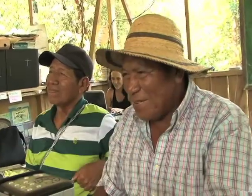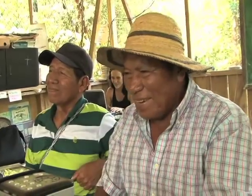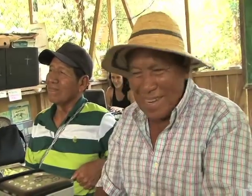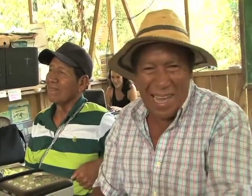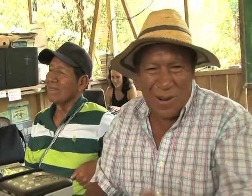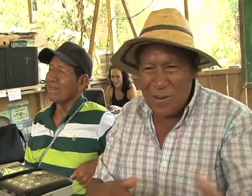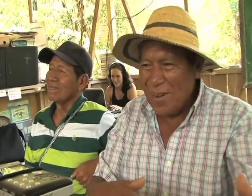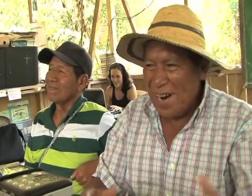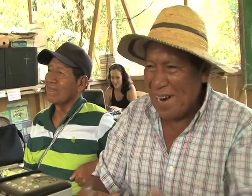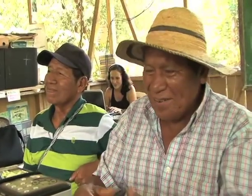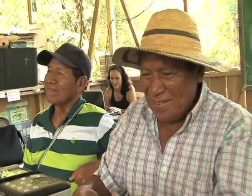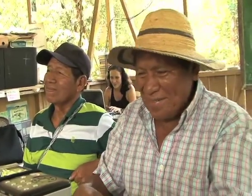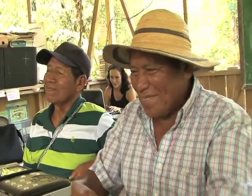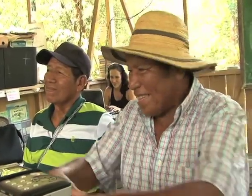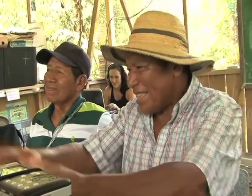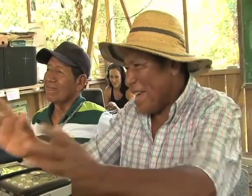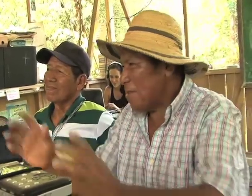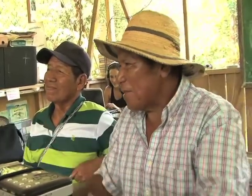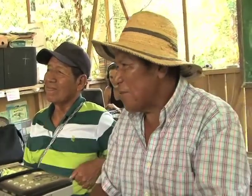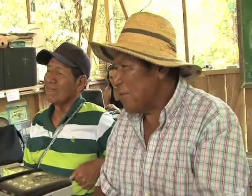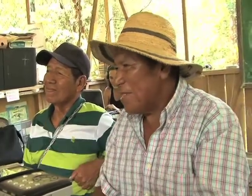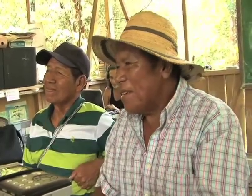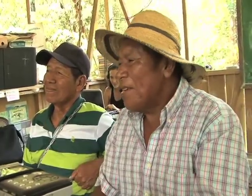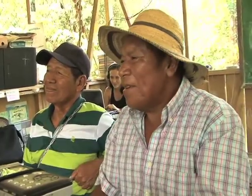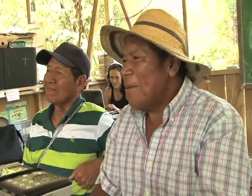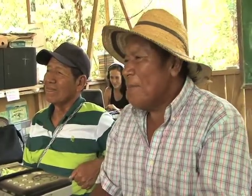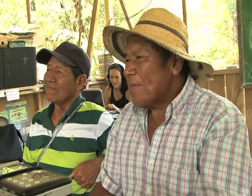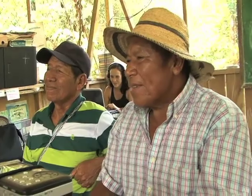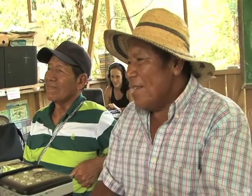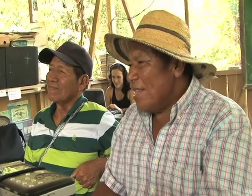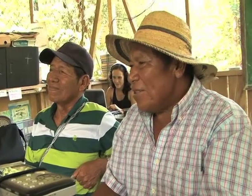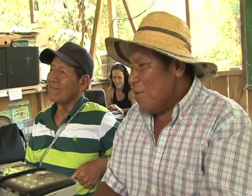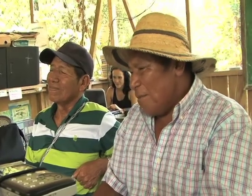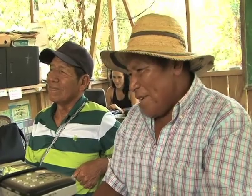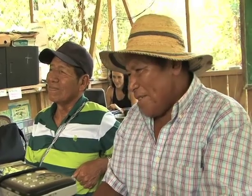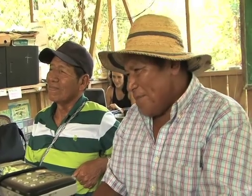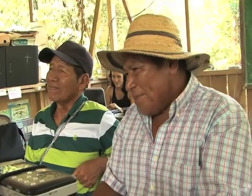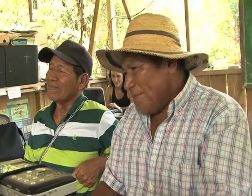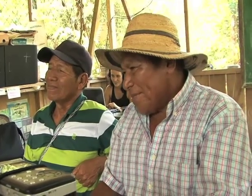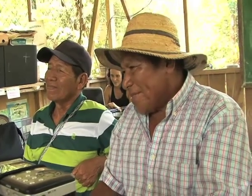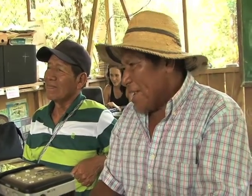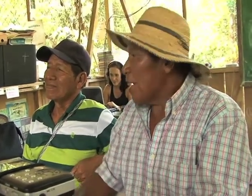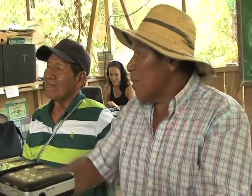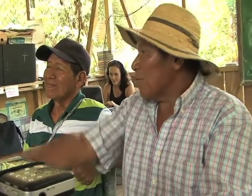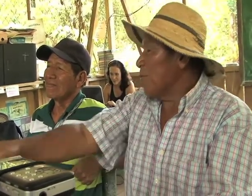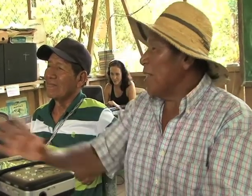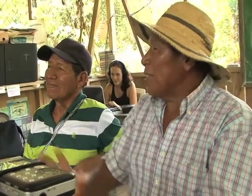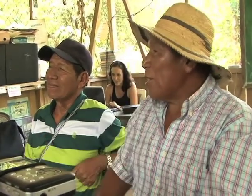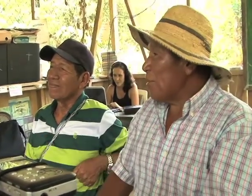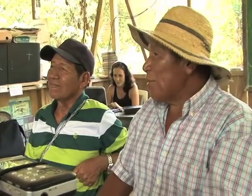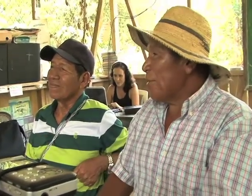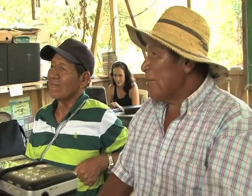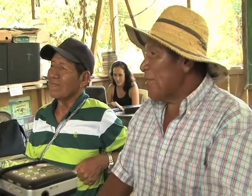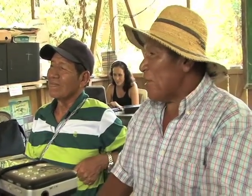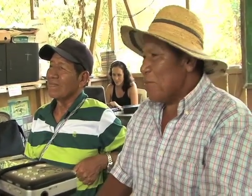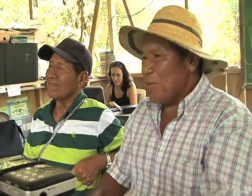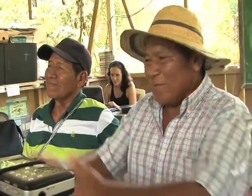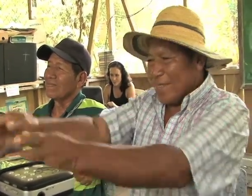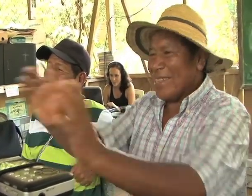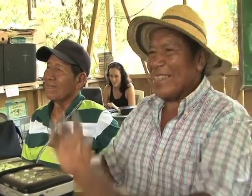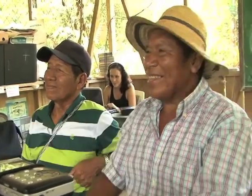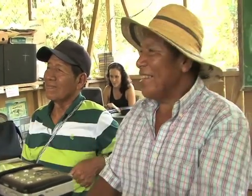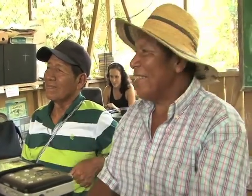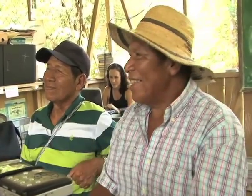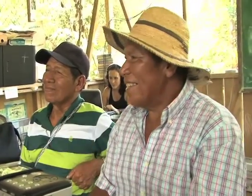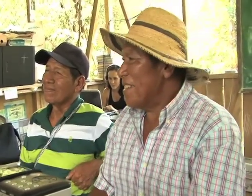iba a hacer primero. Cada uno agarró, se sentaron en su puesto, y yo vi que quedó un asiento. Pum,